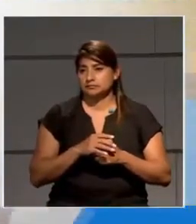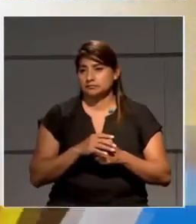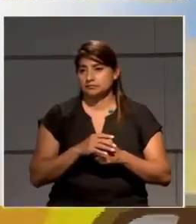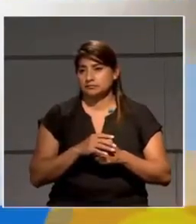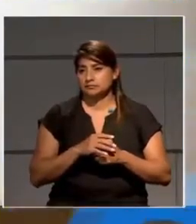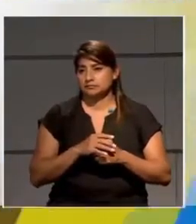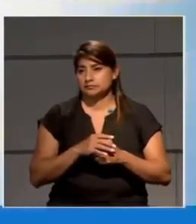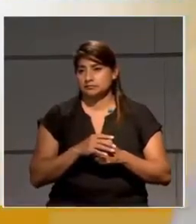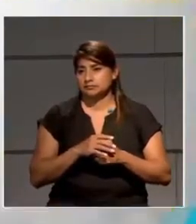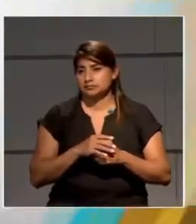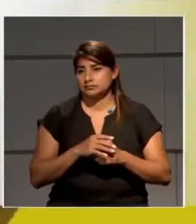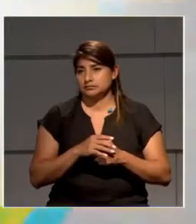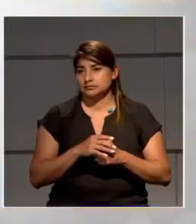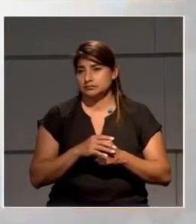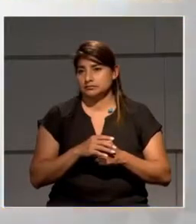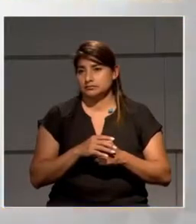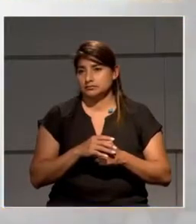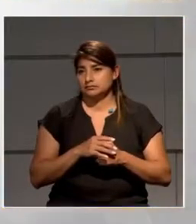Vamos a escuchar.